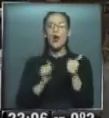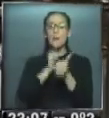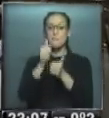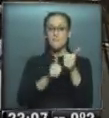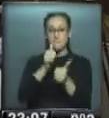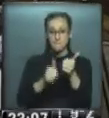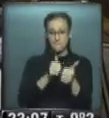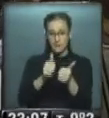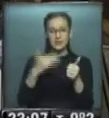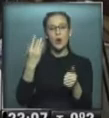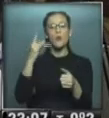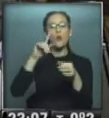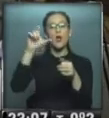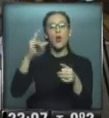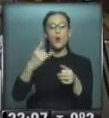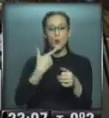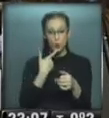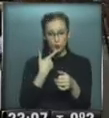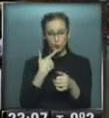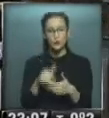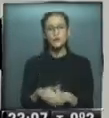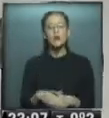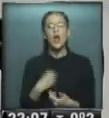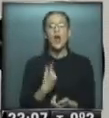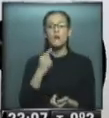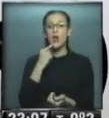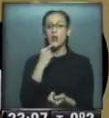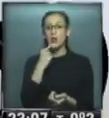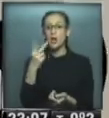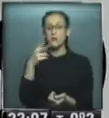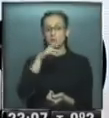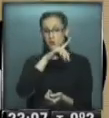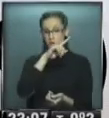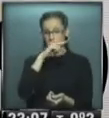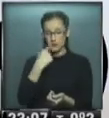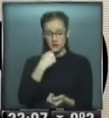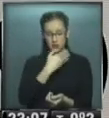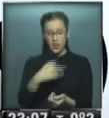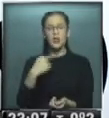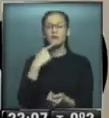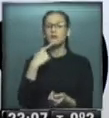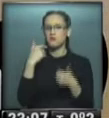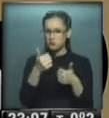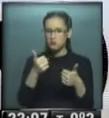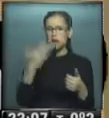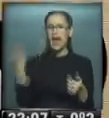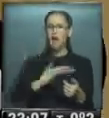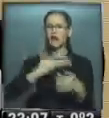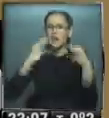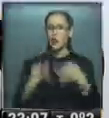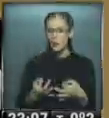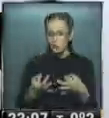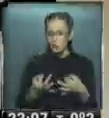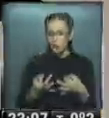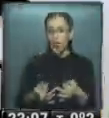Los discursos de los mandatarios apuntaron a la unidad. La jefa de Estado realizó el bautismo formal junto a Mujica de la embarcación que lleva el nombre